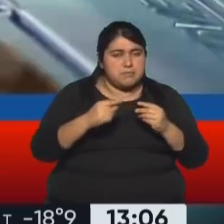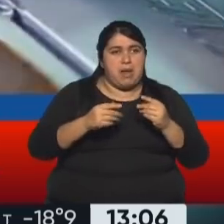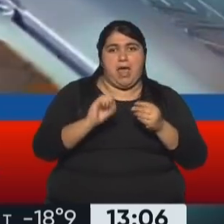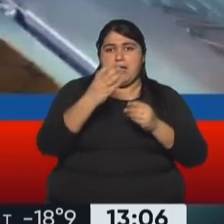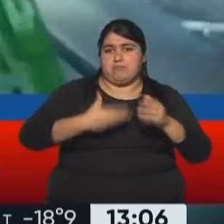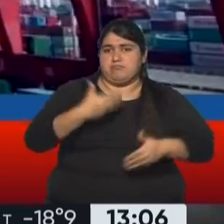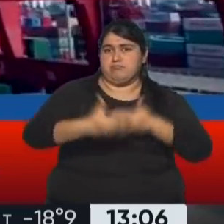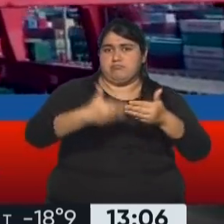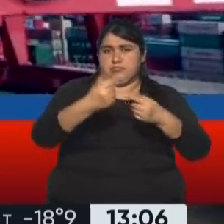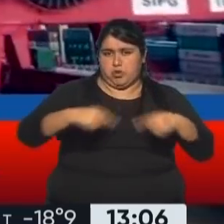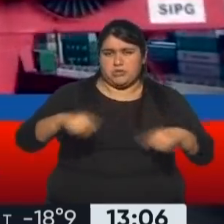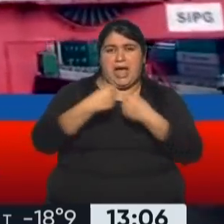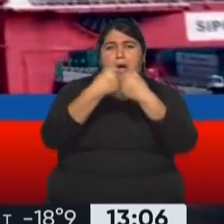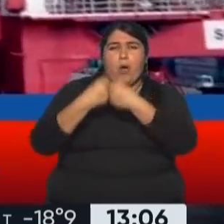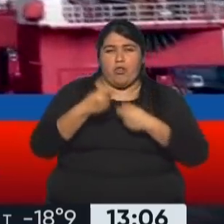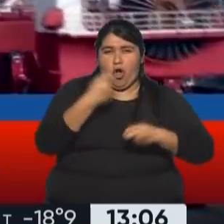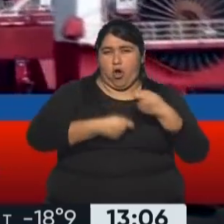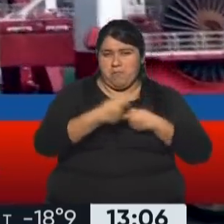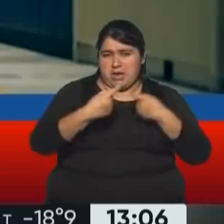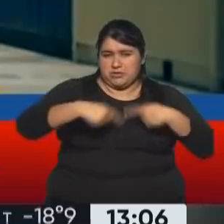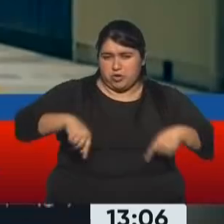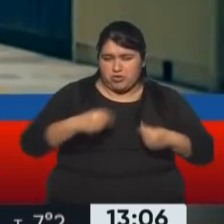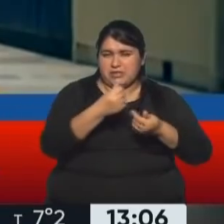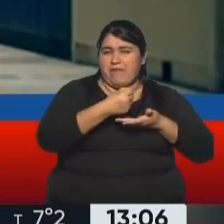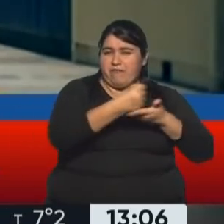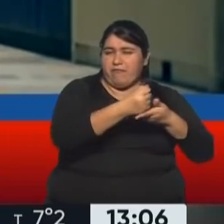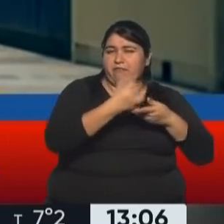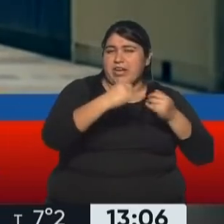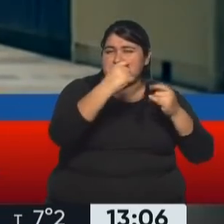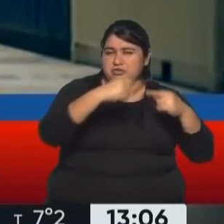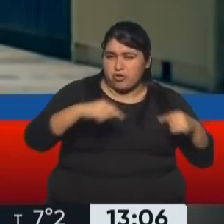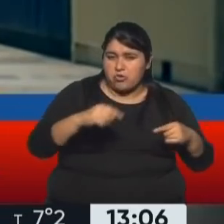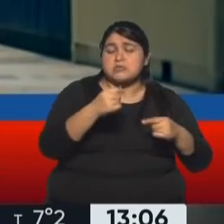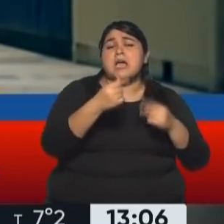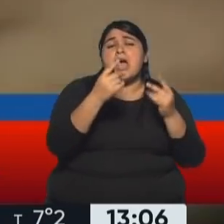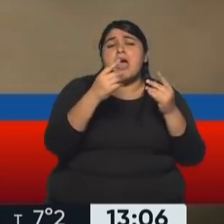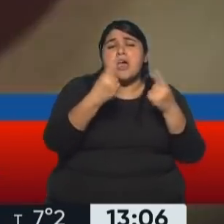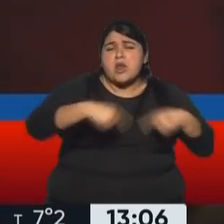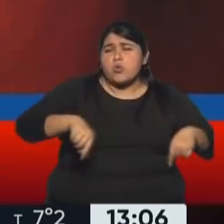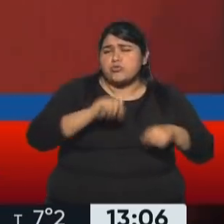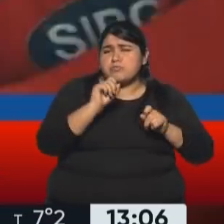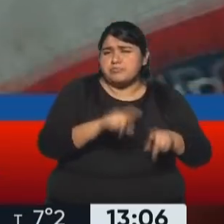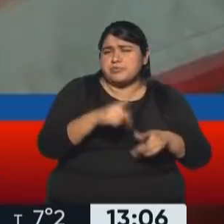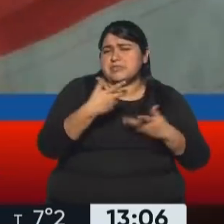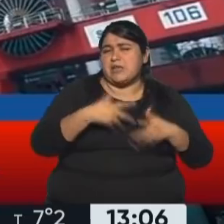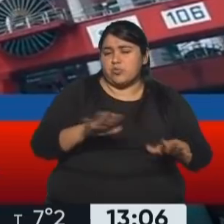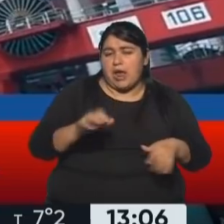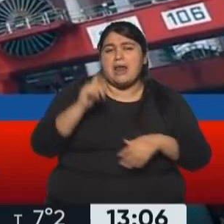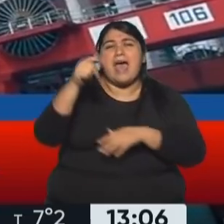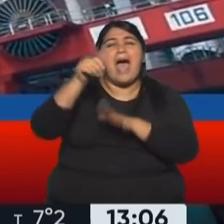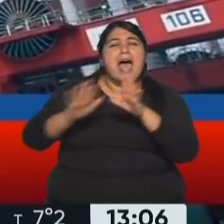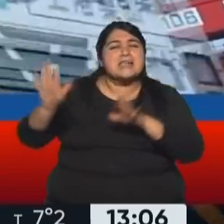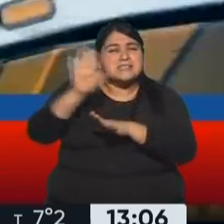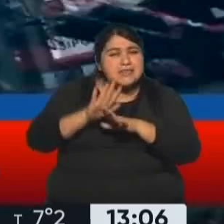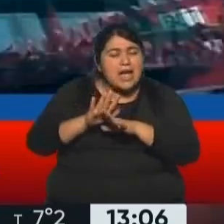tecnológico, además de acuerdos de comercio que incluyen financiación a cambio de recursos naturales y materias primas con países de